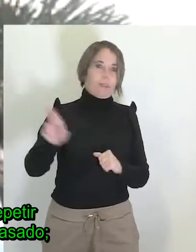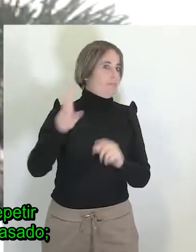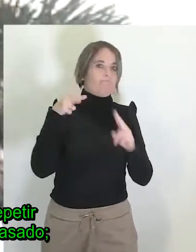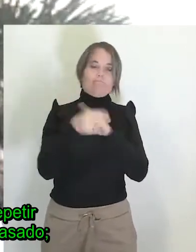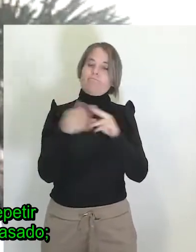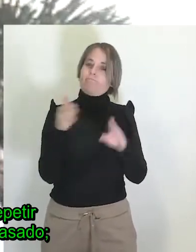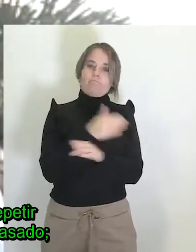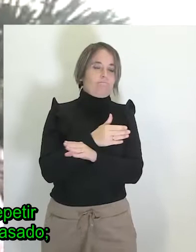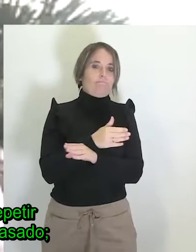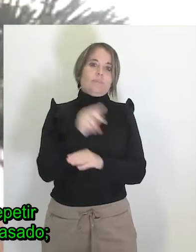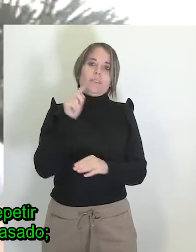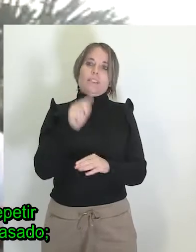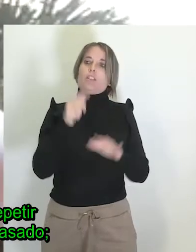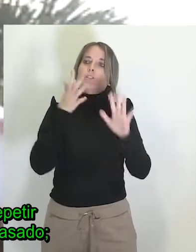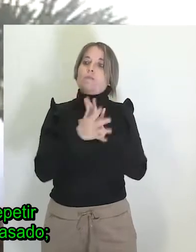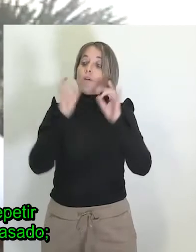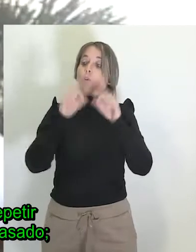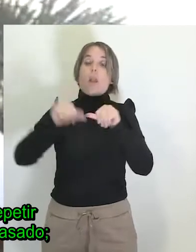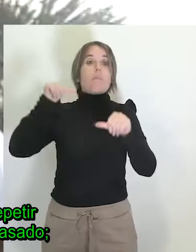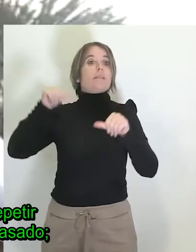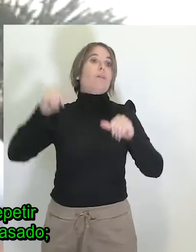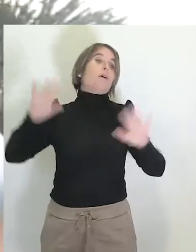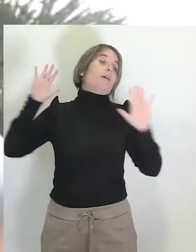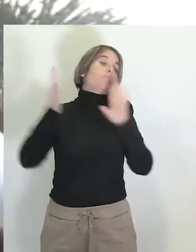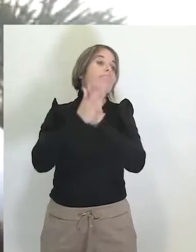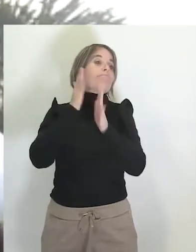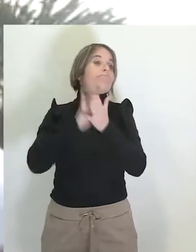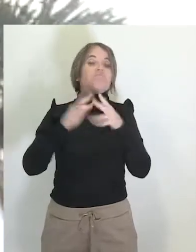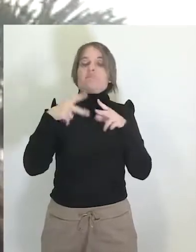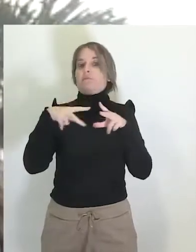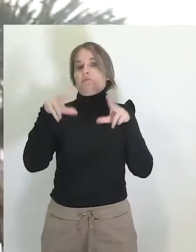repetir y no dejarlo como ocurrió en el pasado,